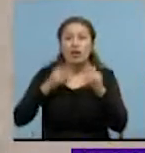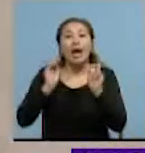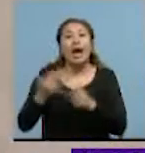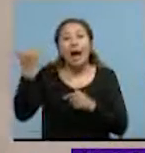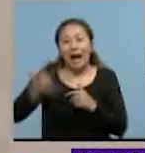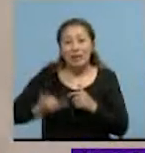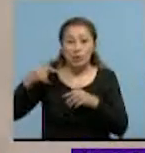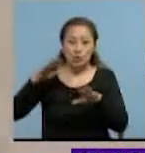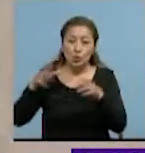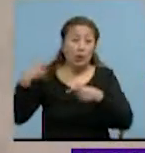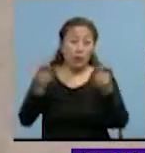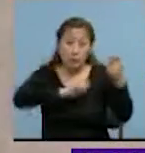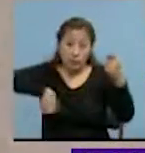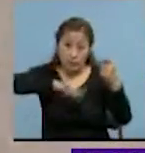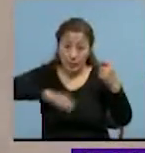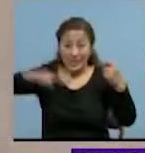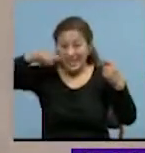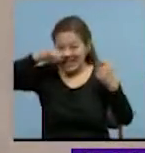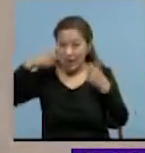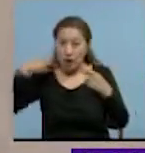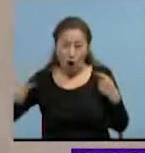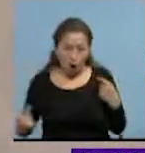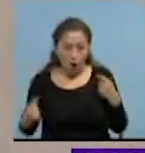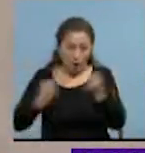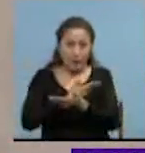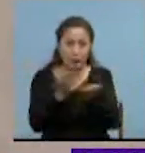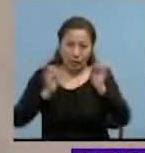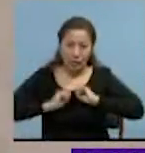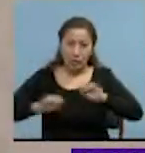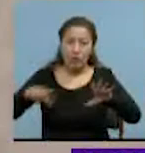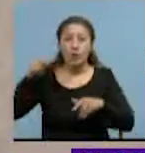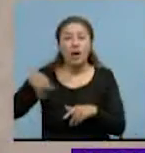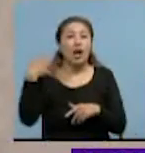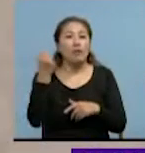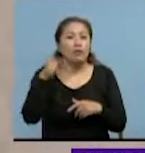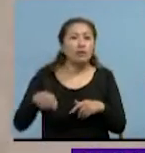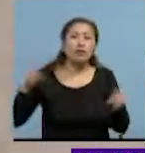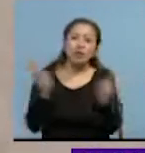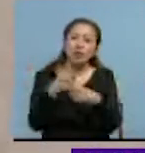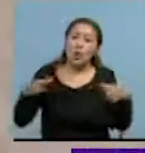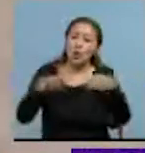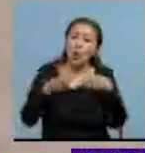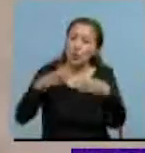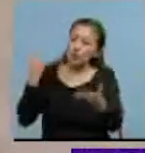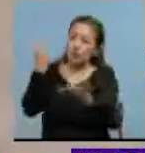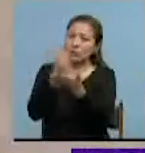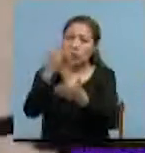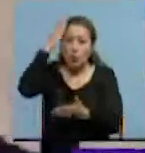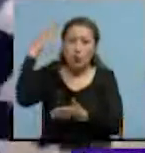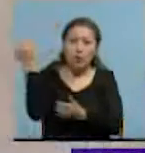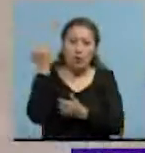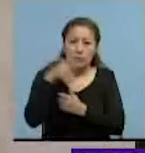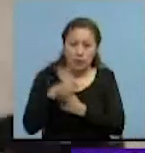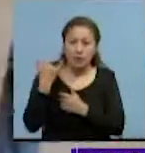Colores de Purmamarca. Bueno, eso es algo bastante importante, ¿no? Para la verdad, para los purmamarqueños, la orquesta es un icono cultural